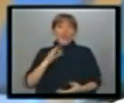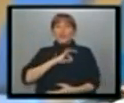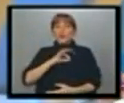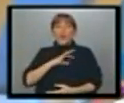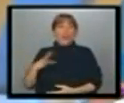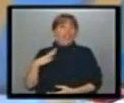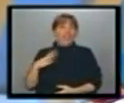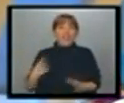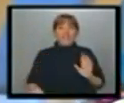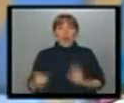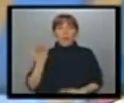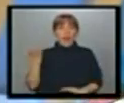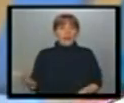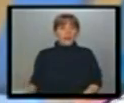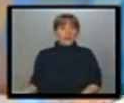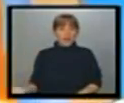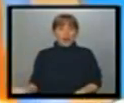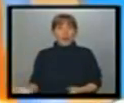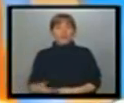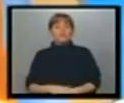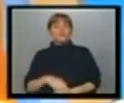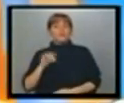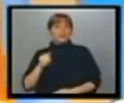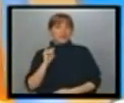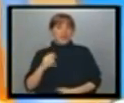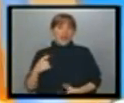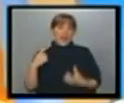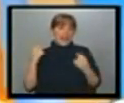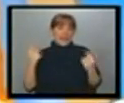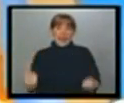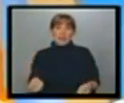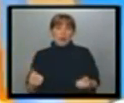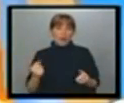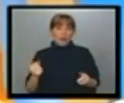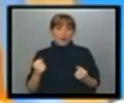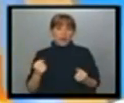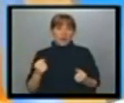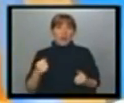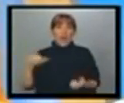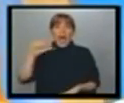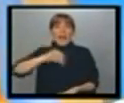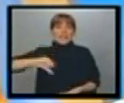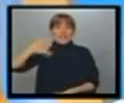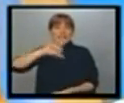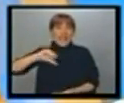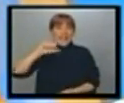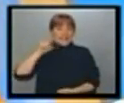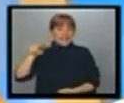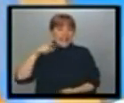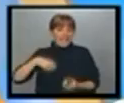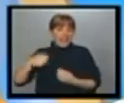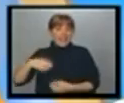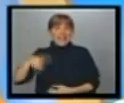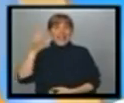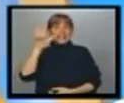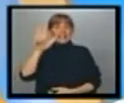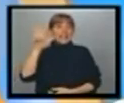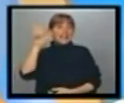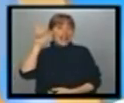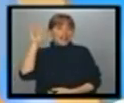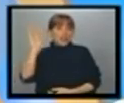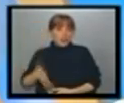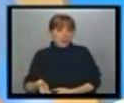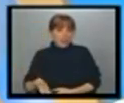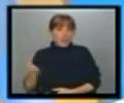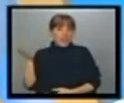aumentaron. Entonces ahí se siente. Lo que tenés son algunos gremios que son muy fuertes. Por ejemplo, los aceiteros, que cerraron un 38%. Entonces ahí te indica un poco cuál va a ser